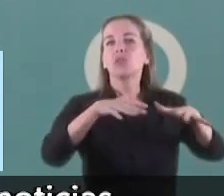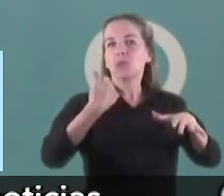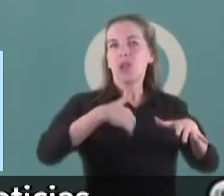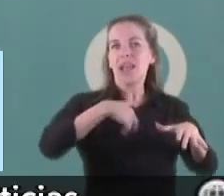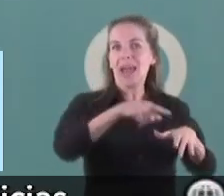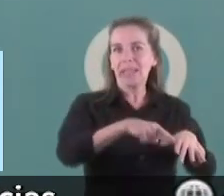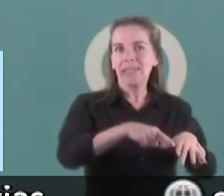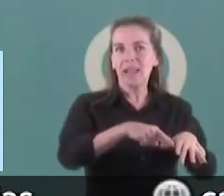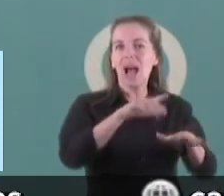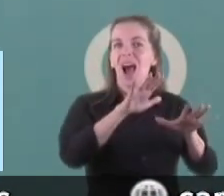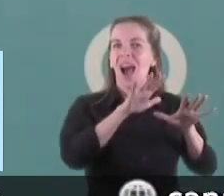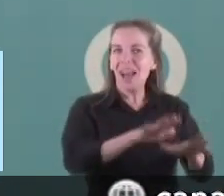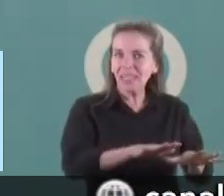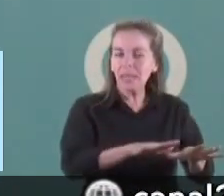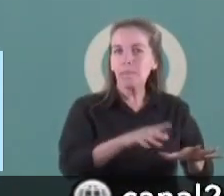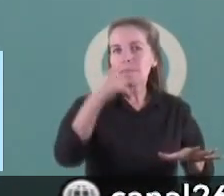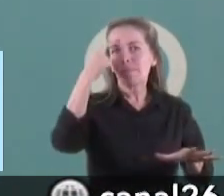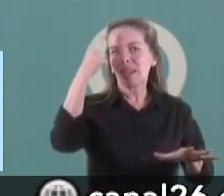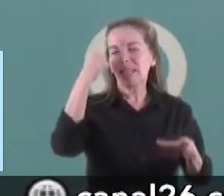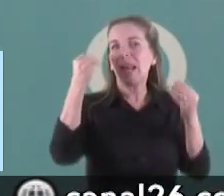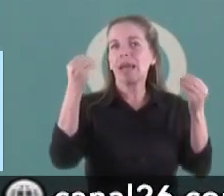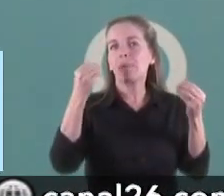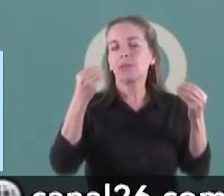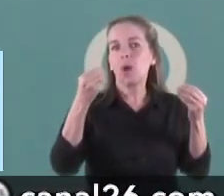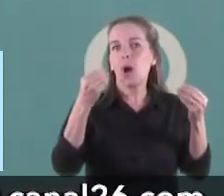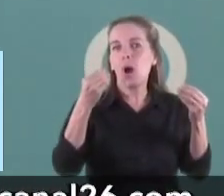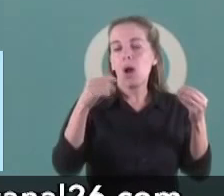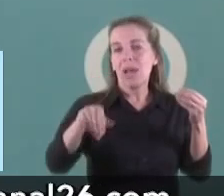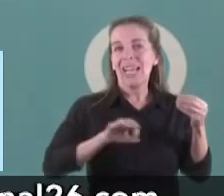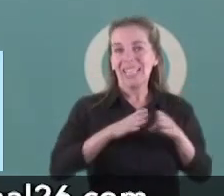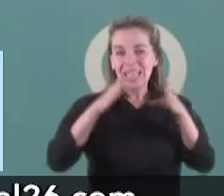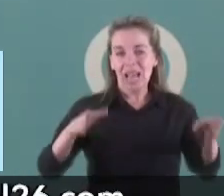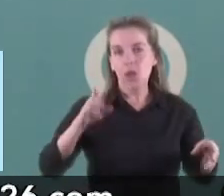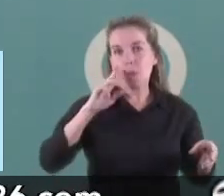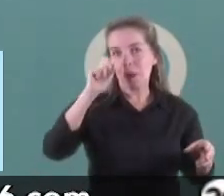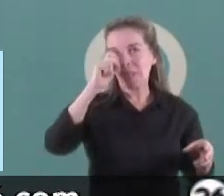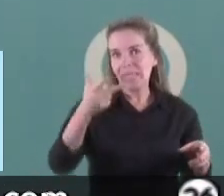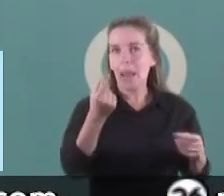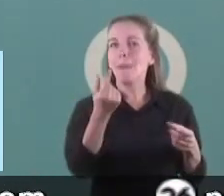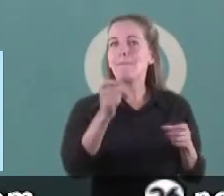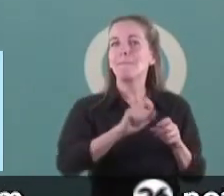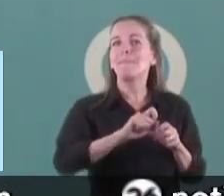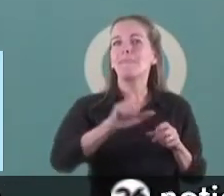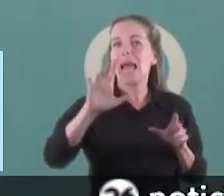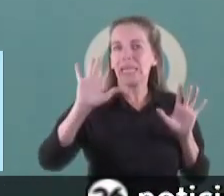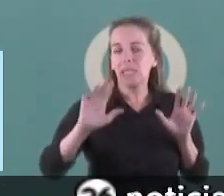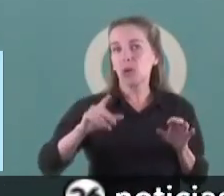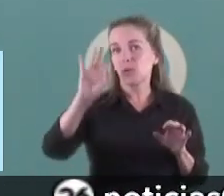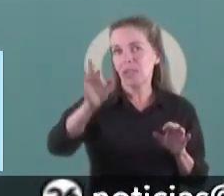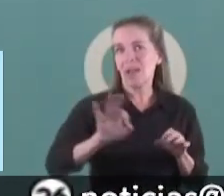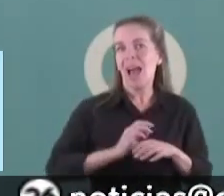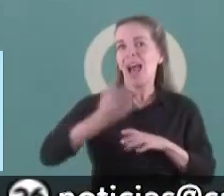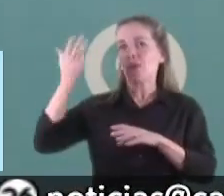analizar Cómo ha sido la evolución de precios durante Durante este año ustedes recuerdan que en el último trimestre del año pasado